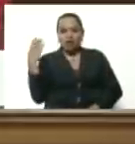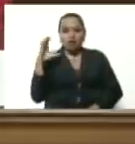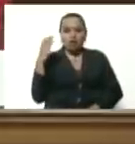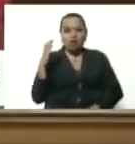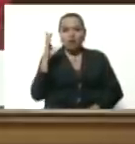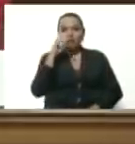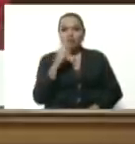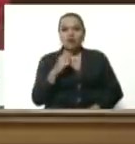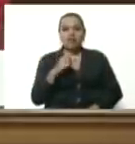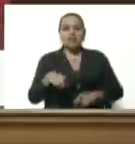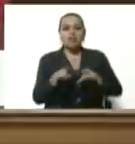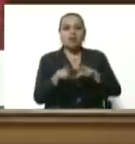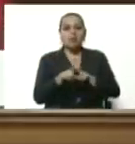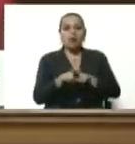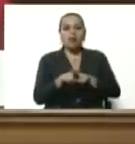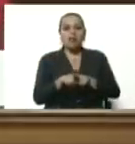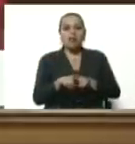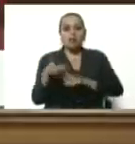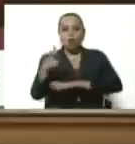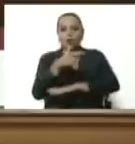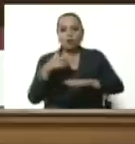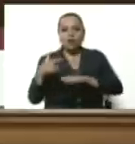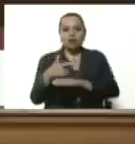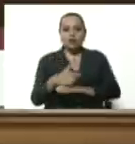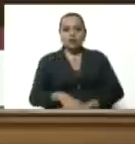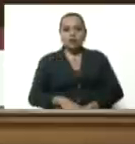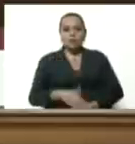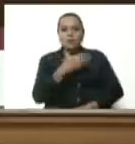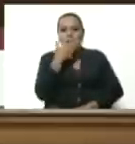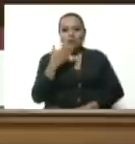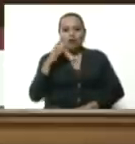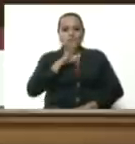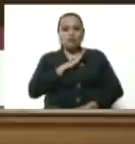Santander gobernando, sino que estuviera Bolívar gobernando para que se preocupara por su pueblo.